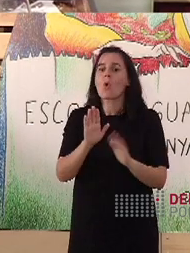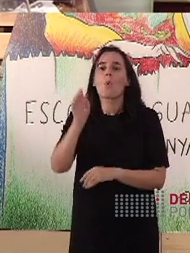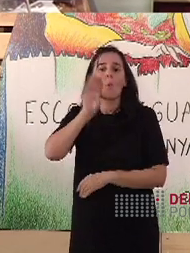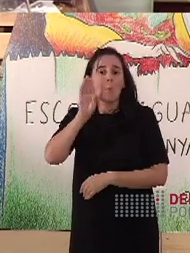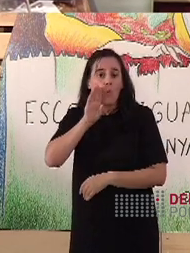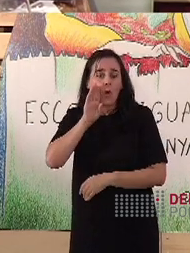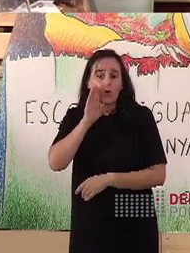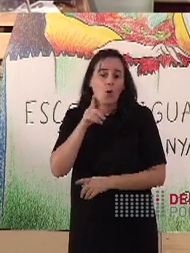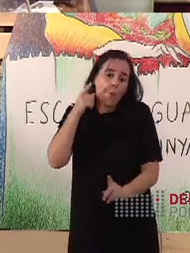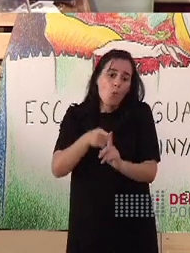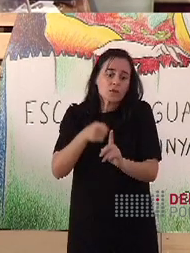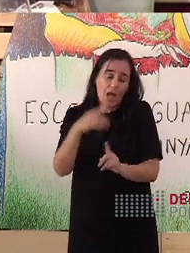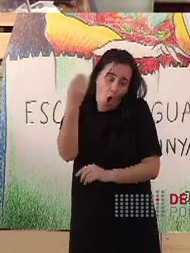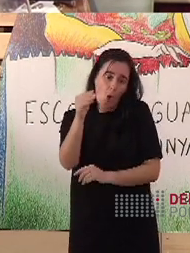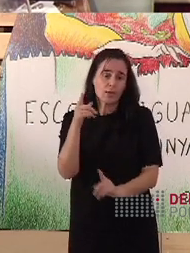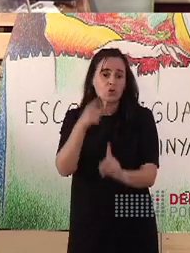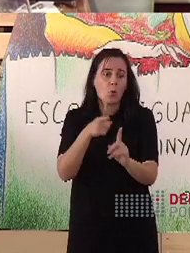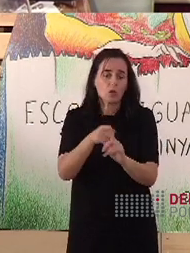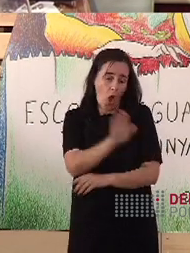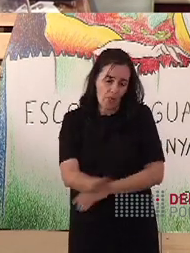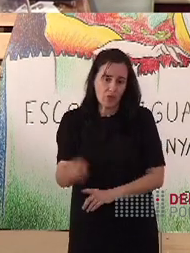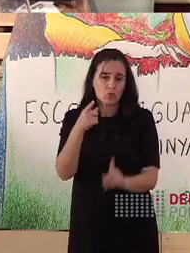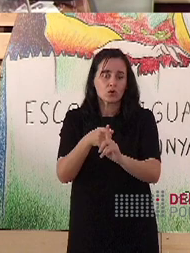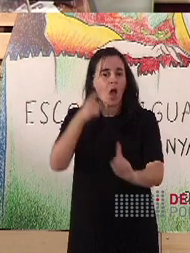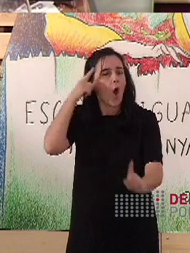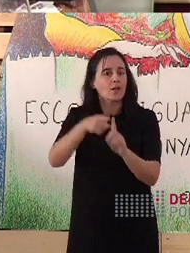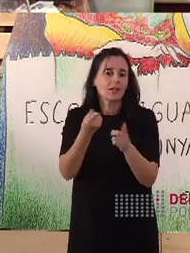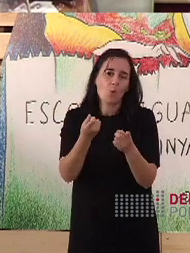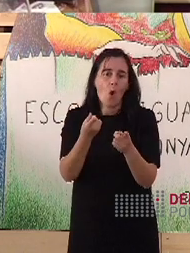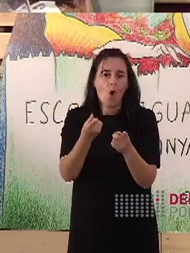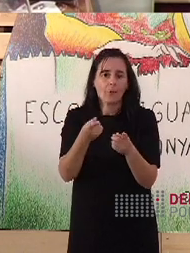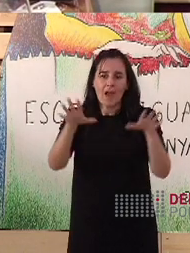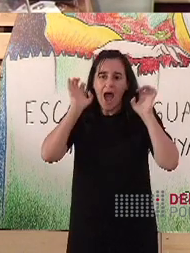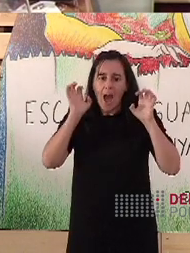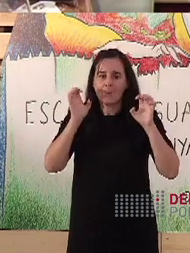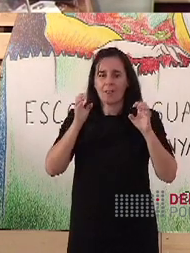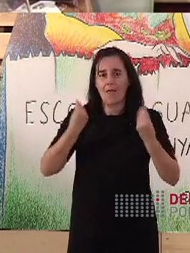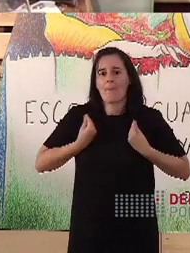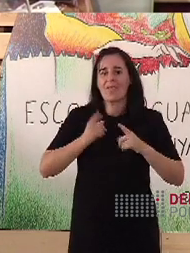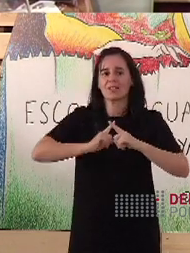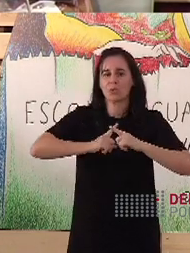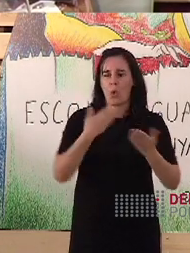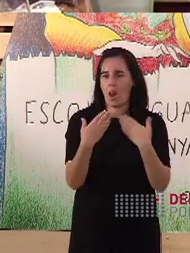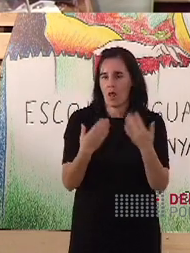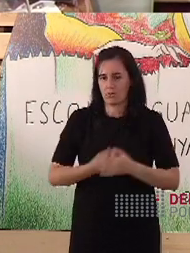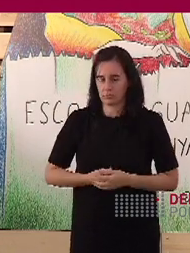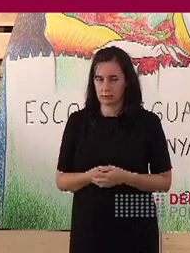nosos novos, os nosos pequenos, para acercarse á vida sexual, para relacionarse.